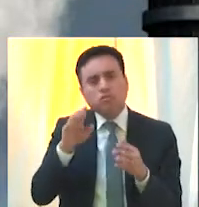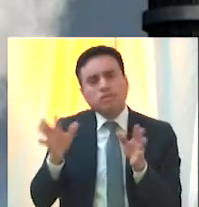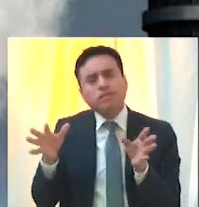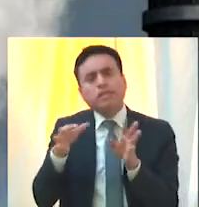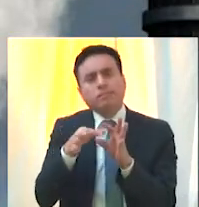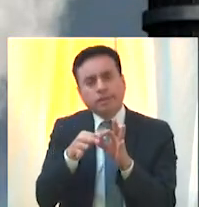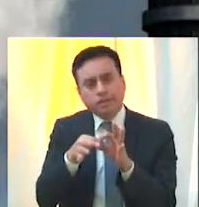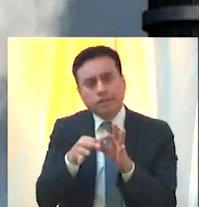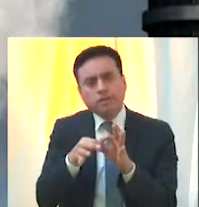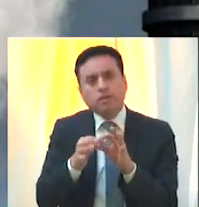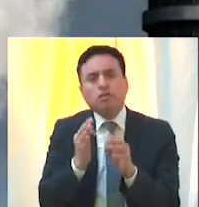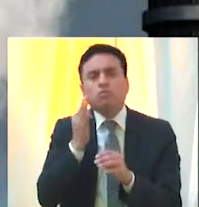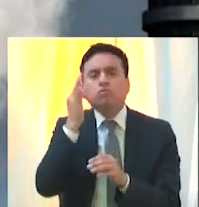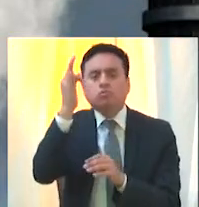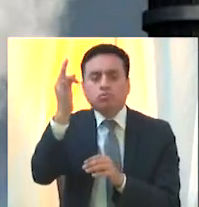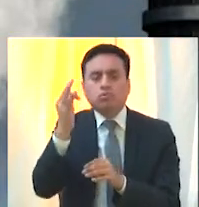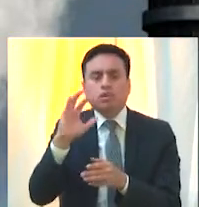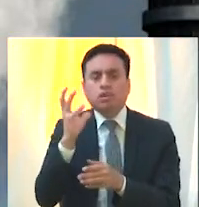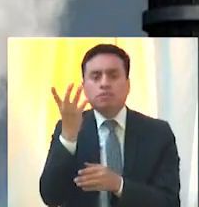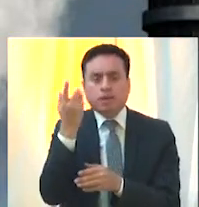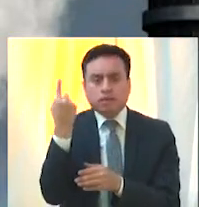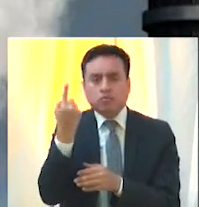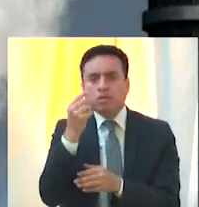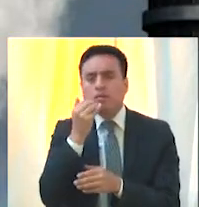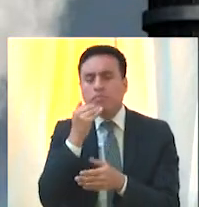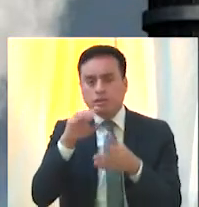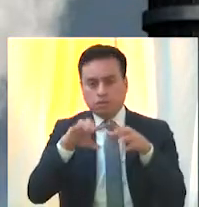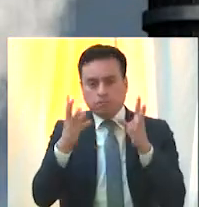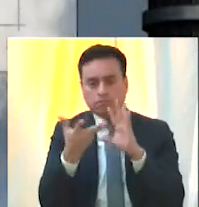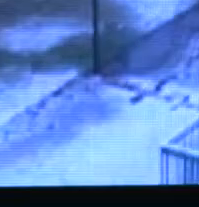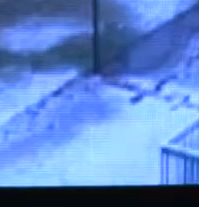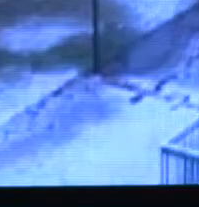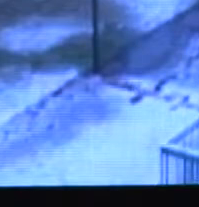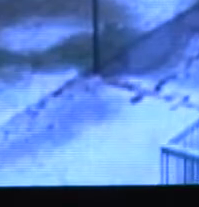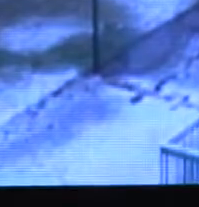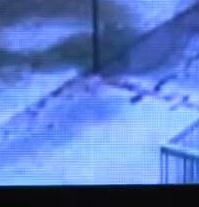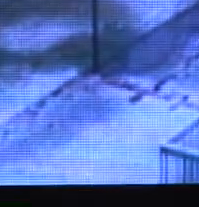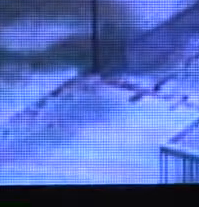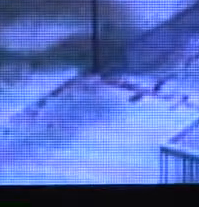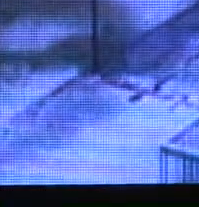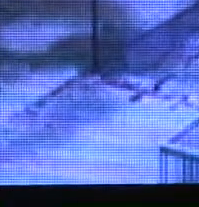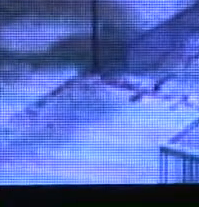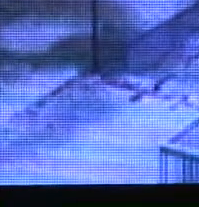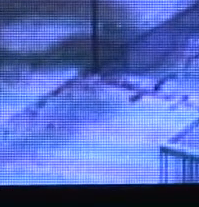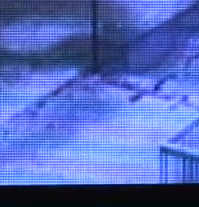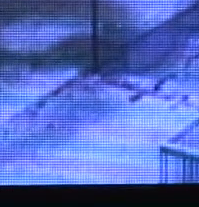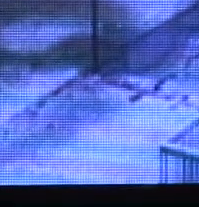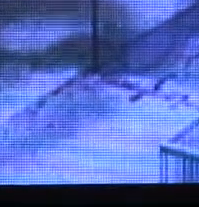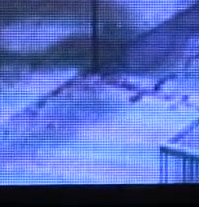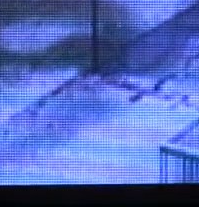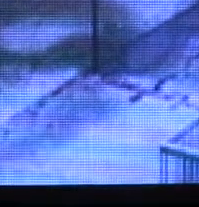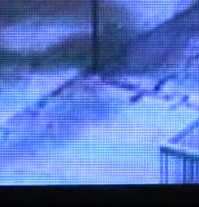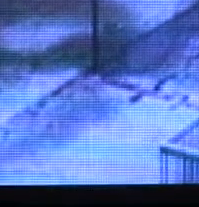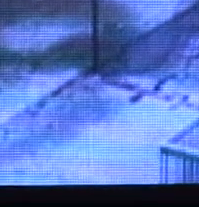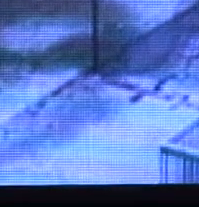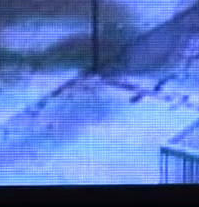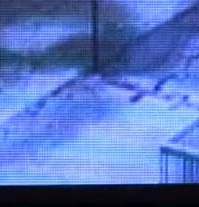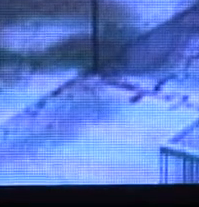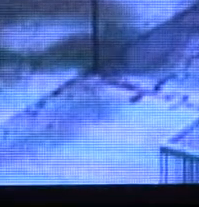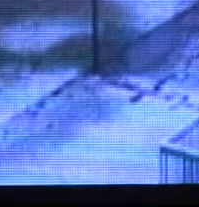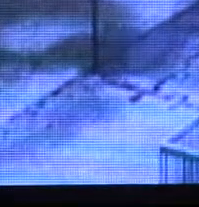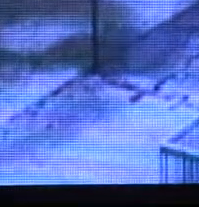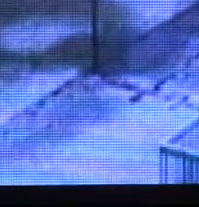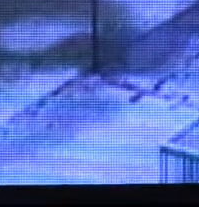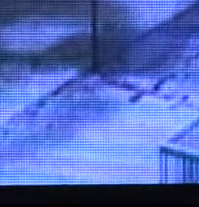ciertamente gran parte del futuro climático del planeta y en particular de nuestro país. La manera en que se aborda esto, dado que nadie sabe